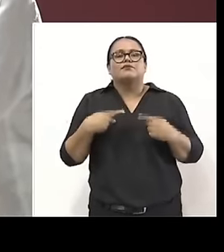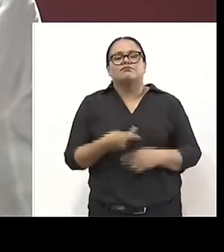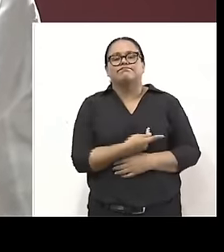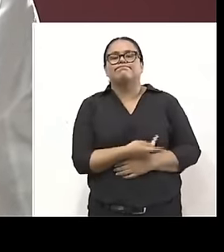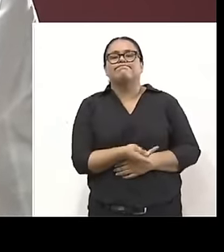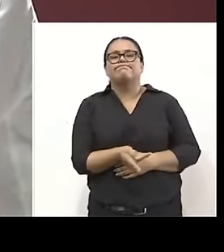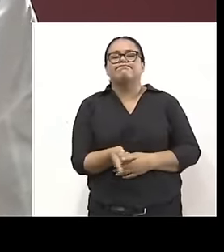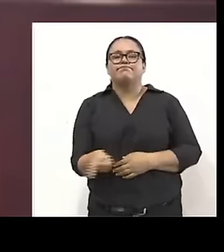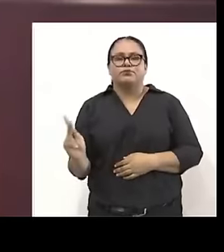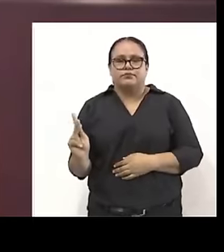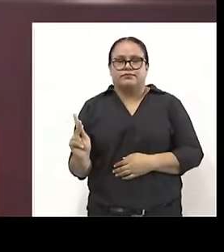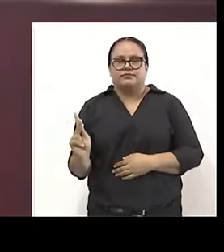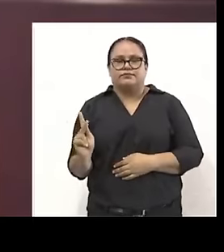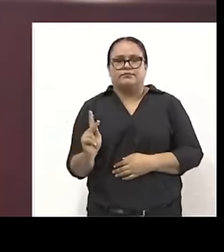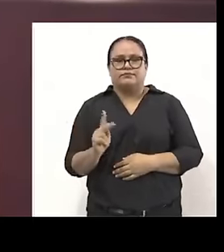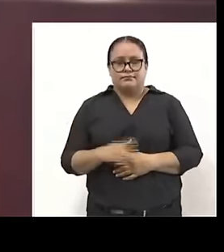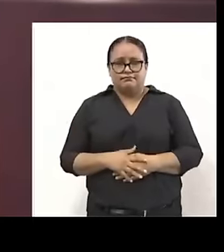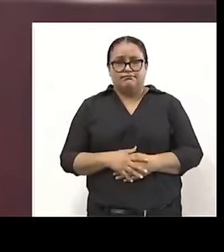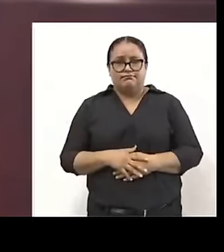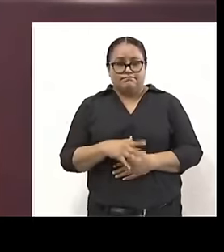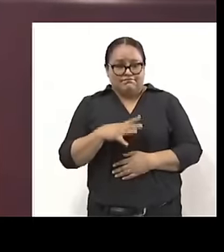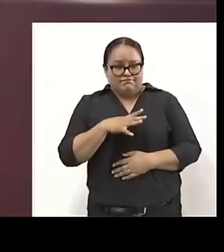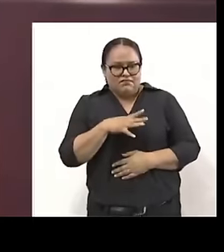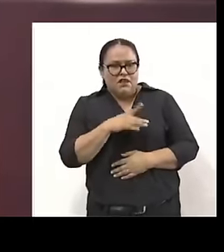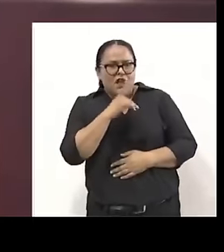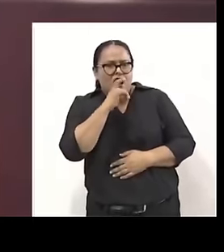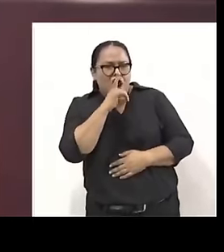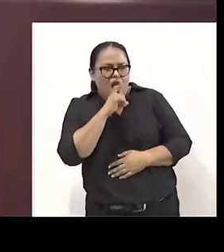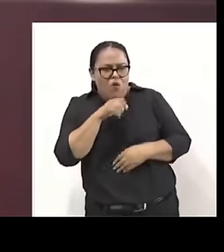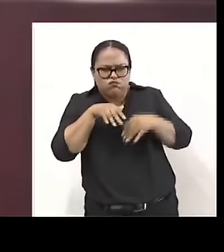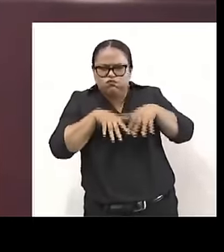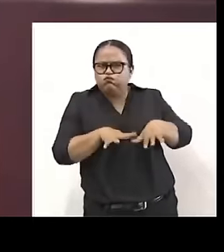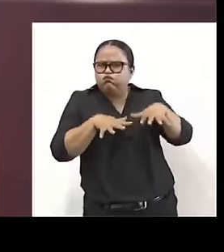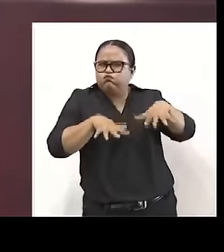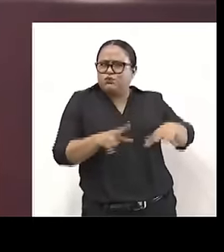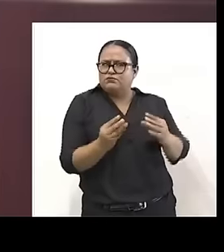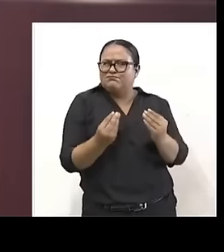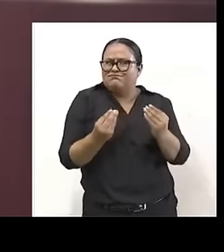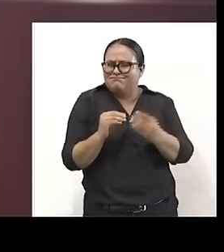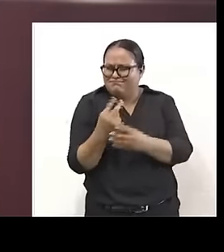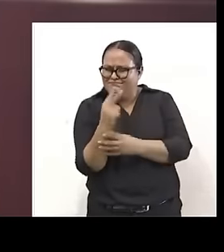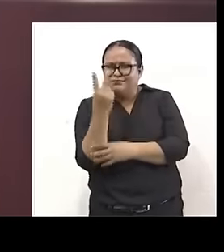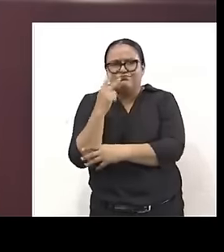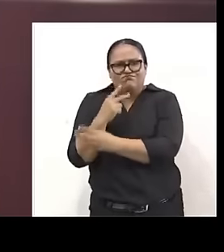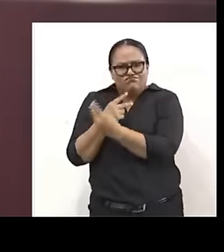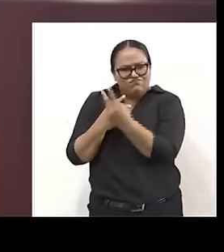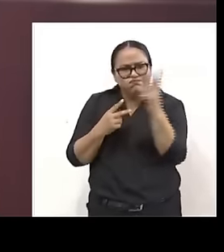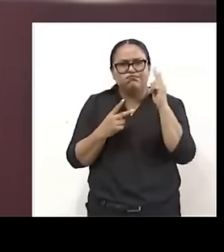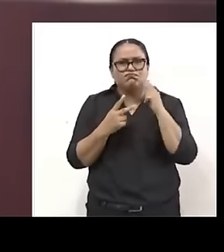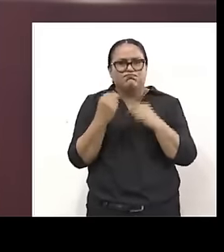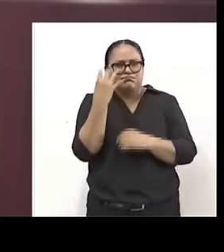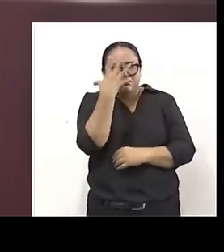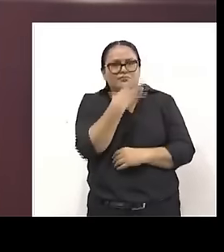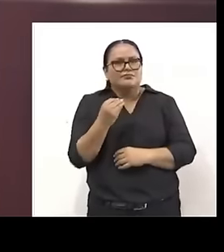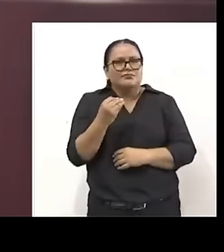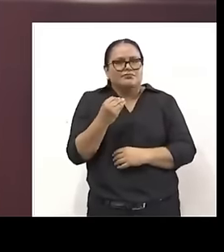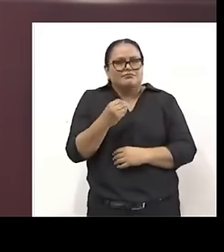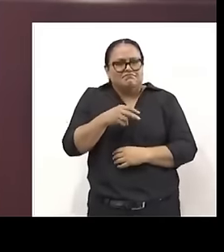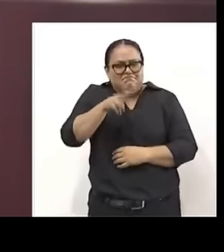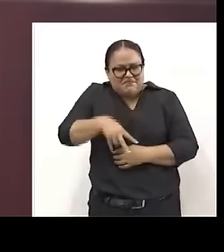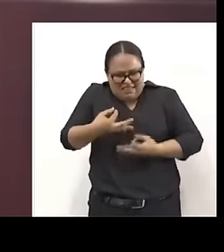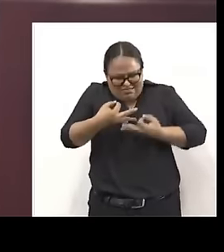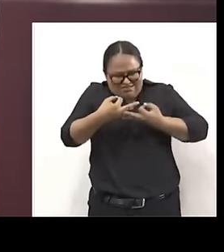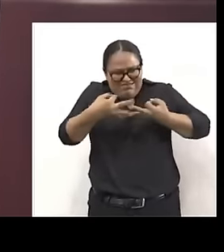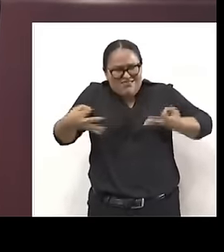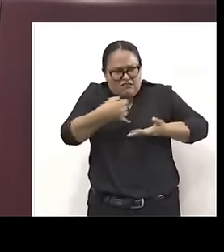perdido toda toda credibilidad toda esperanza en la política y gracias a volví a ese gusto viendo que sí se puede cuando un hombre